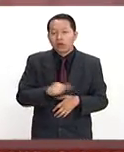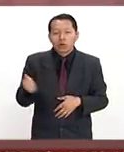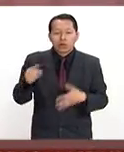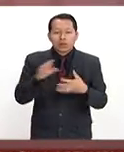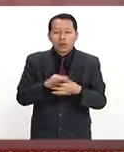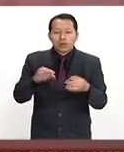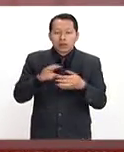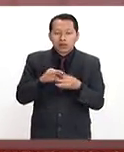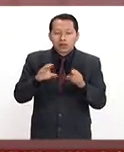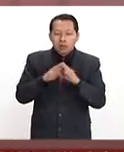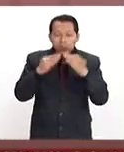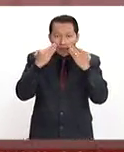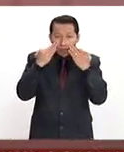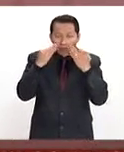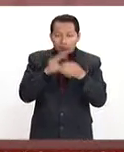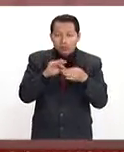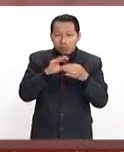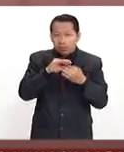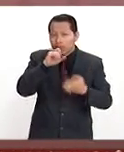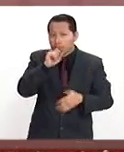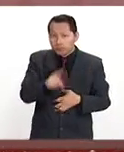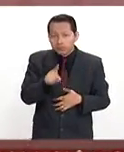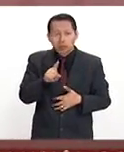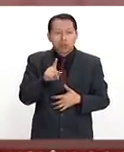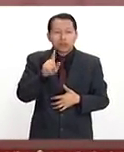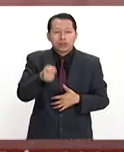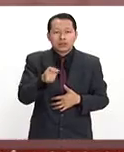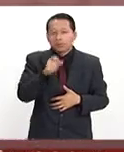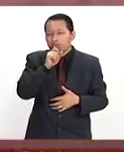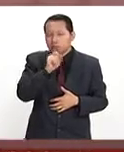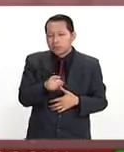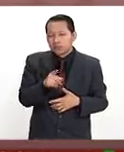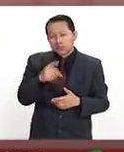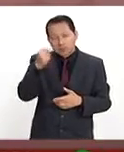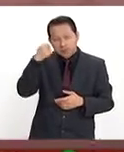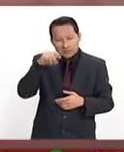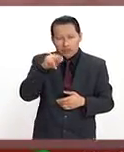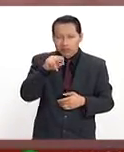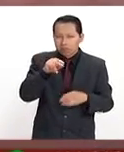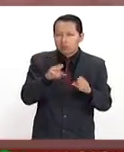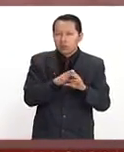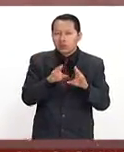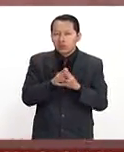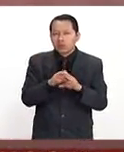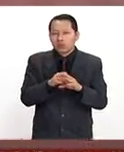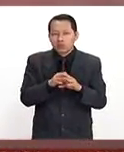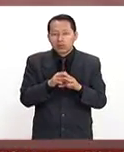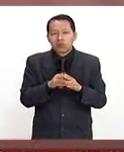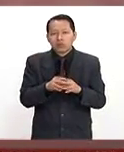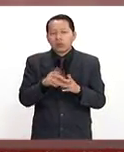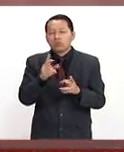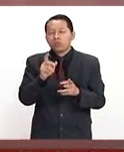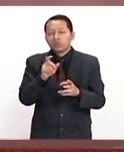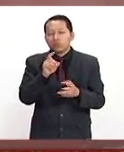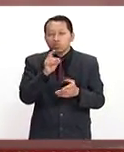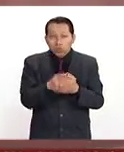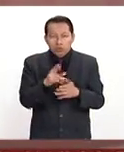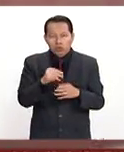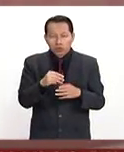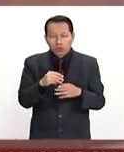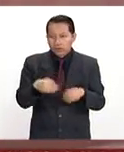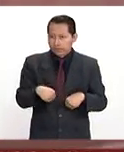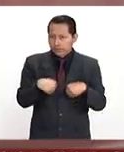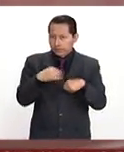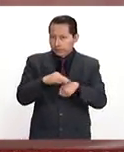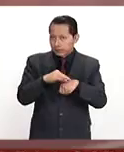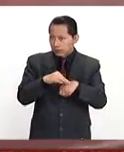la parte testimonial, que esta pues no tiene nada de teórica, ¿no? No solamente es vivencial,